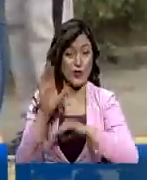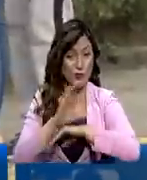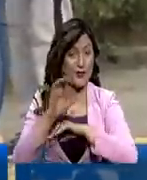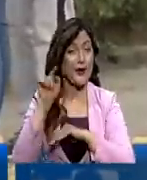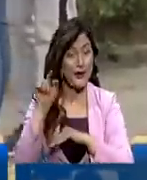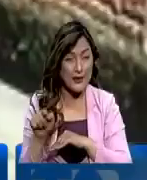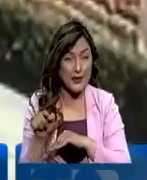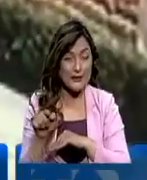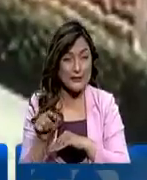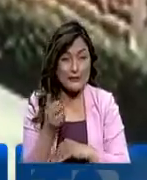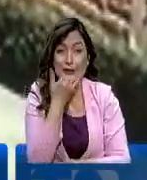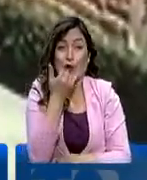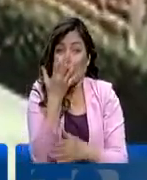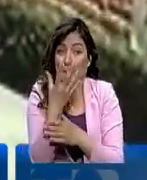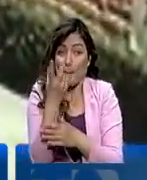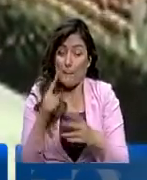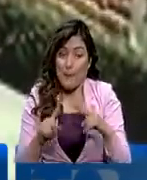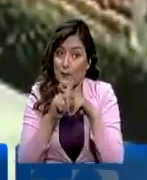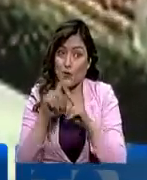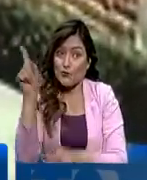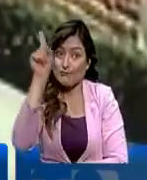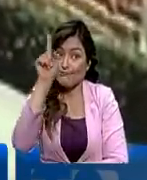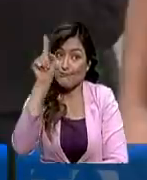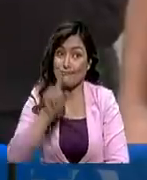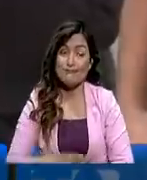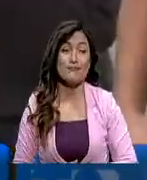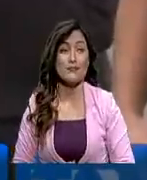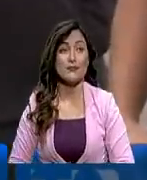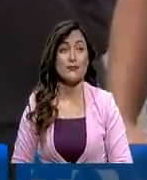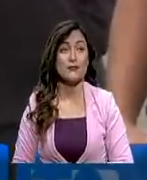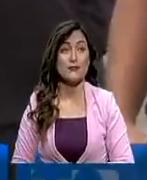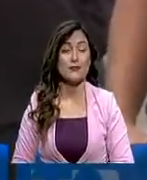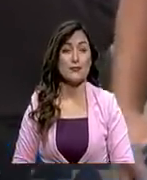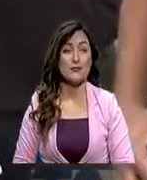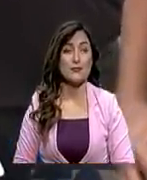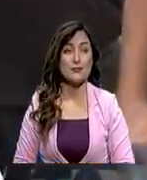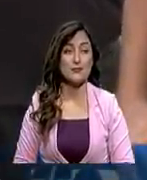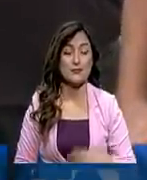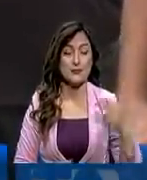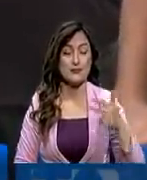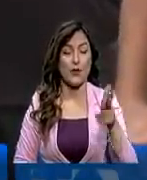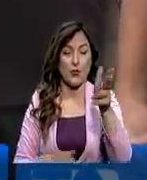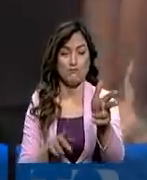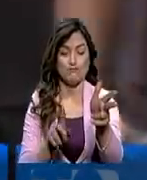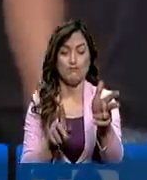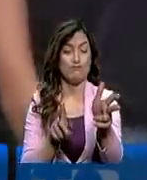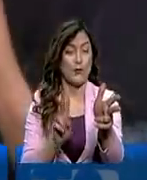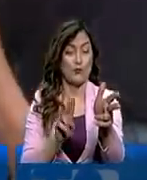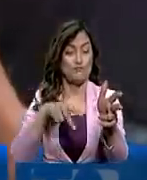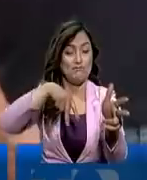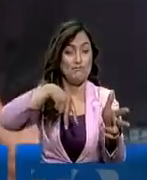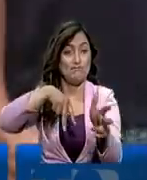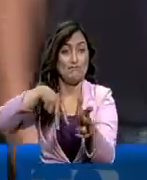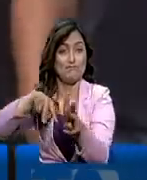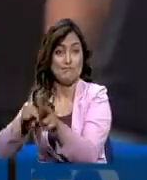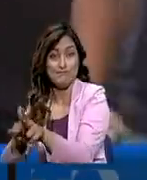accidente y esta fue la gota que derramó el vaso. Pero las condiciones en las que se dan es la que nos preocupa mucho también. Hay que juzgar